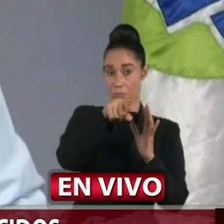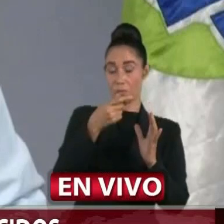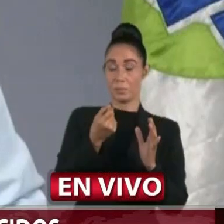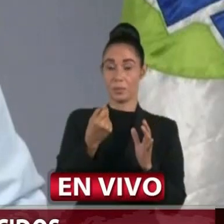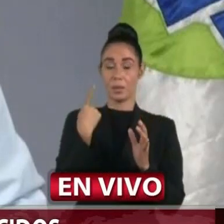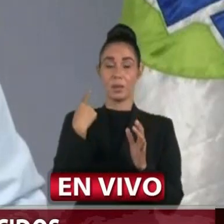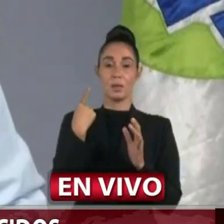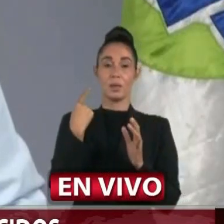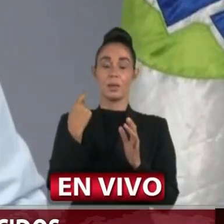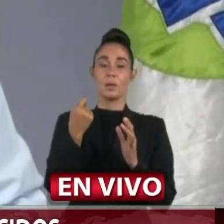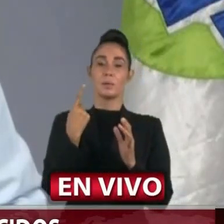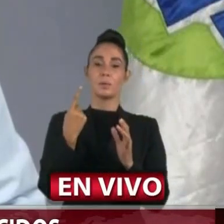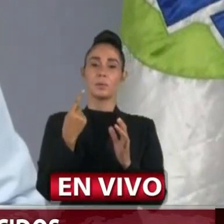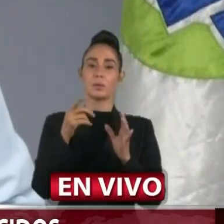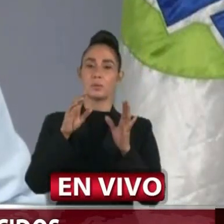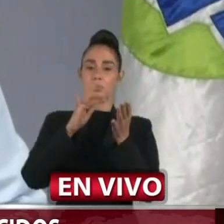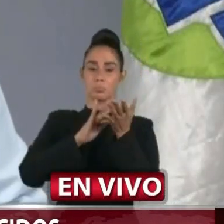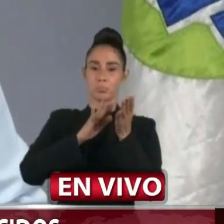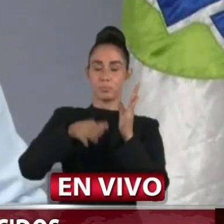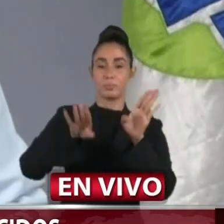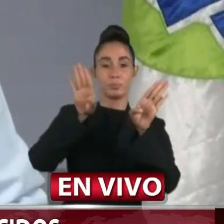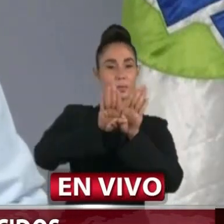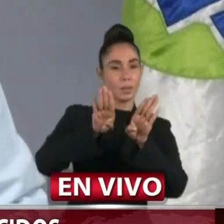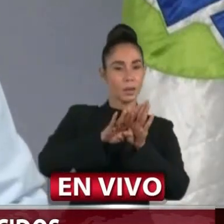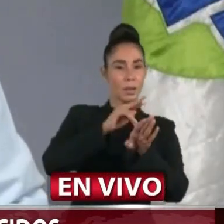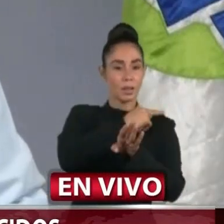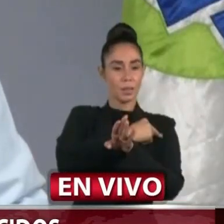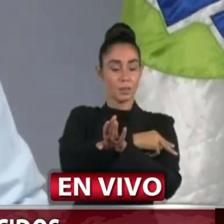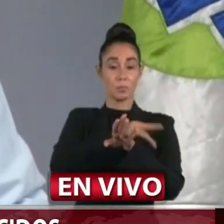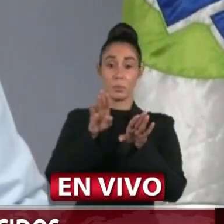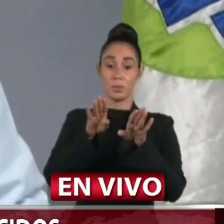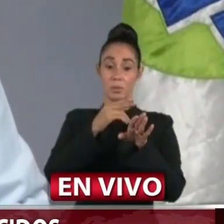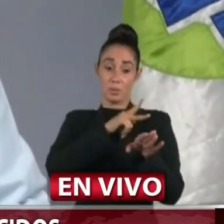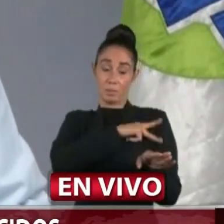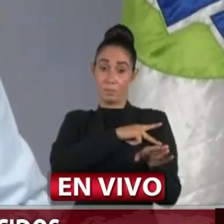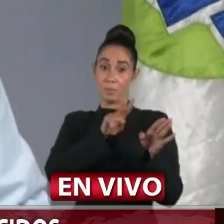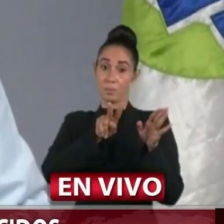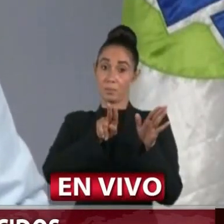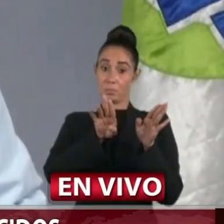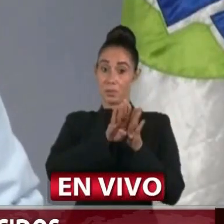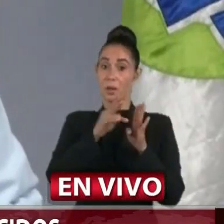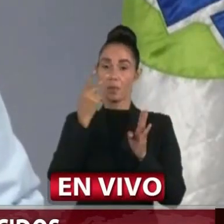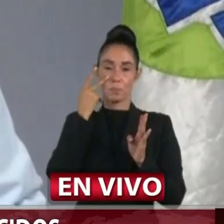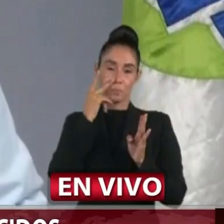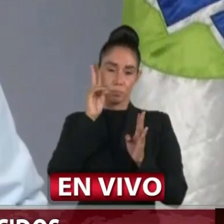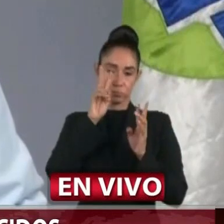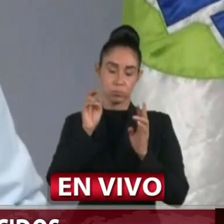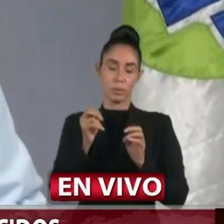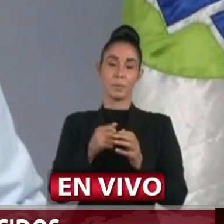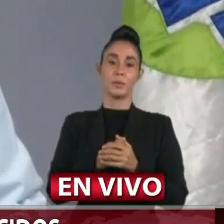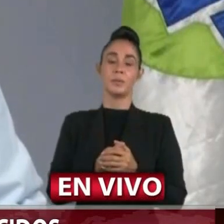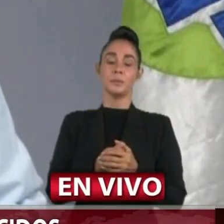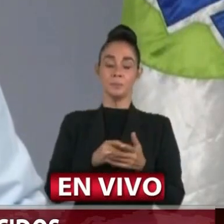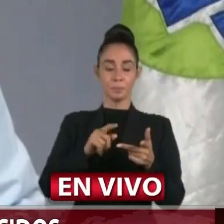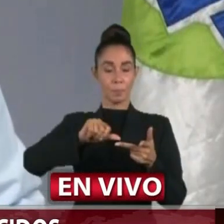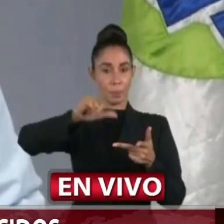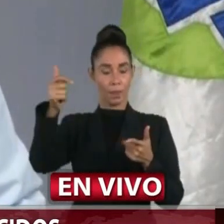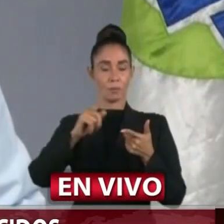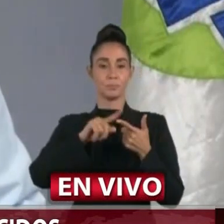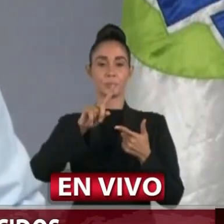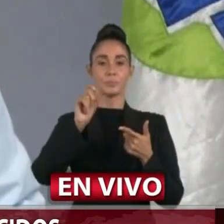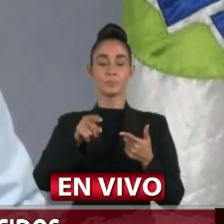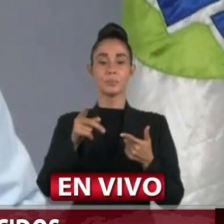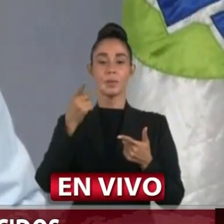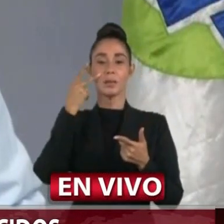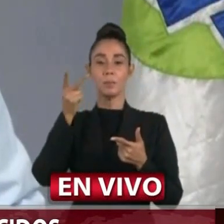usted denuncia y esperamos pues darle una respuesta. Con relación a las unidades,